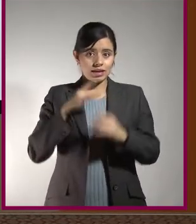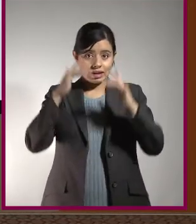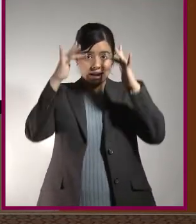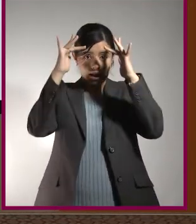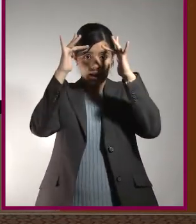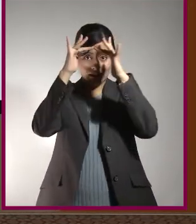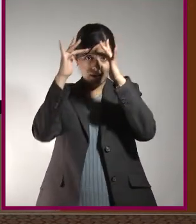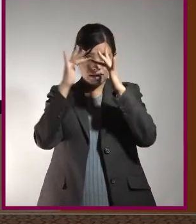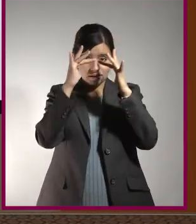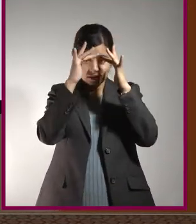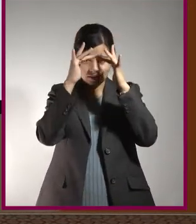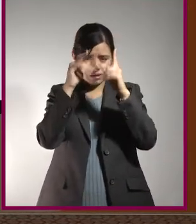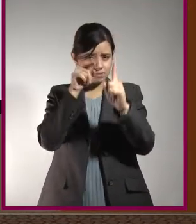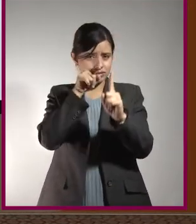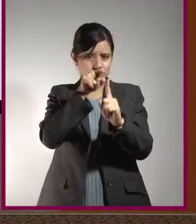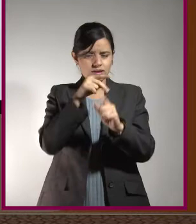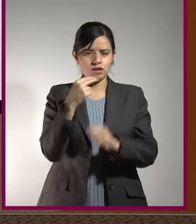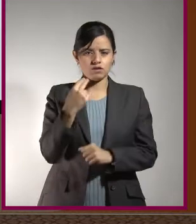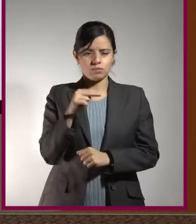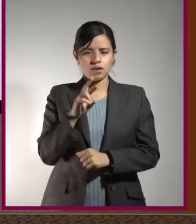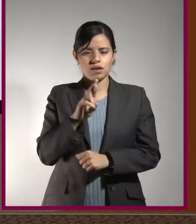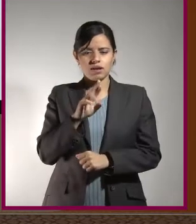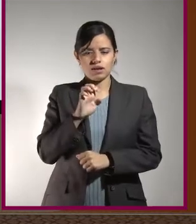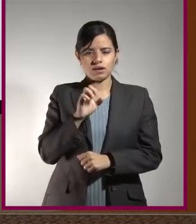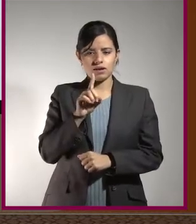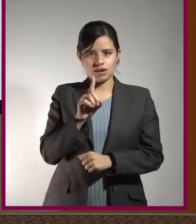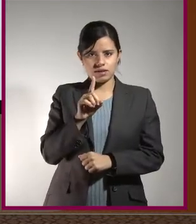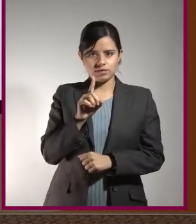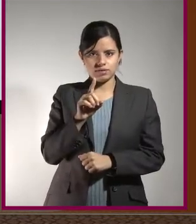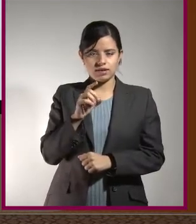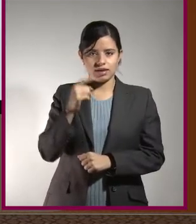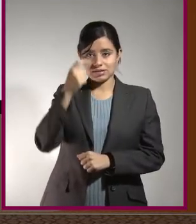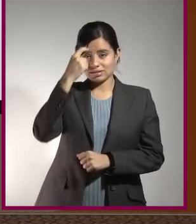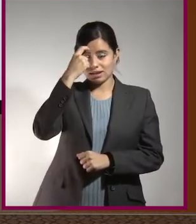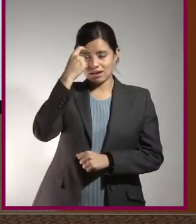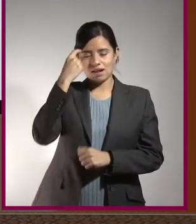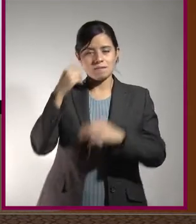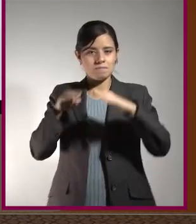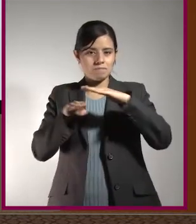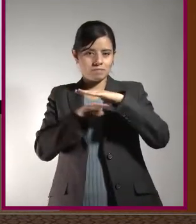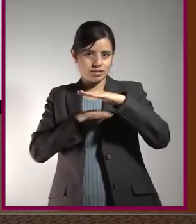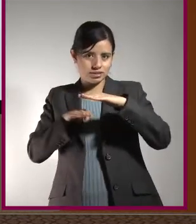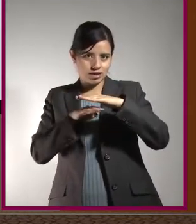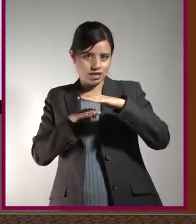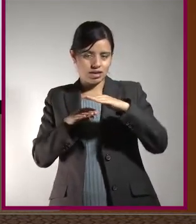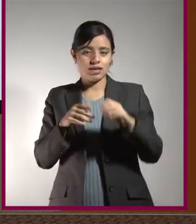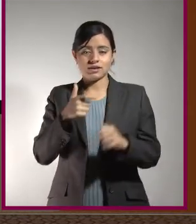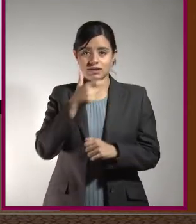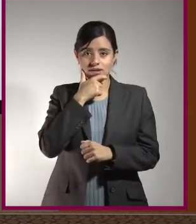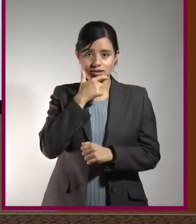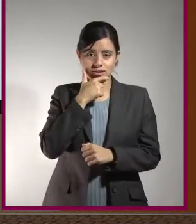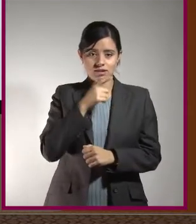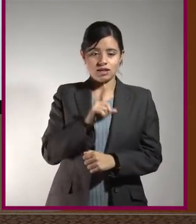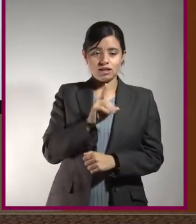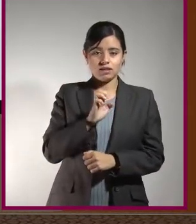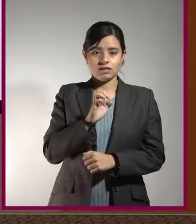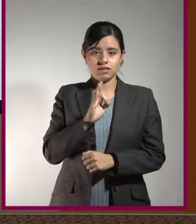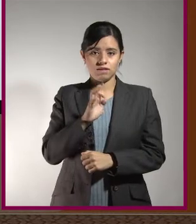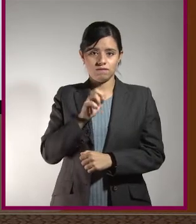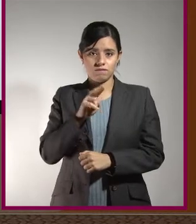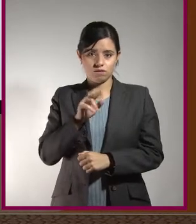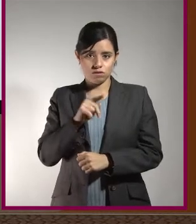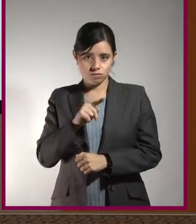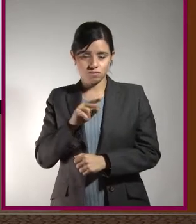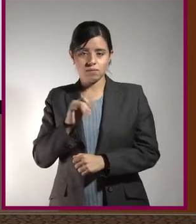cerebral específica, que de hecho se le llama red cerebral básica, en inglés Default Network, y esta